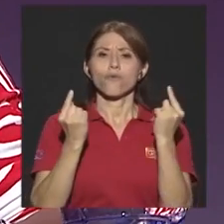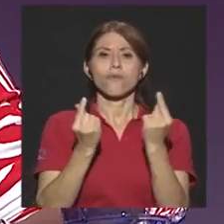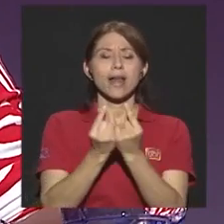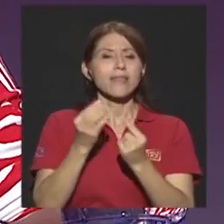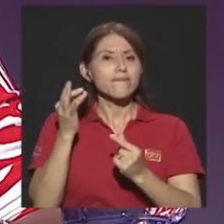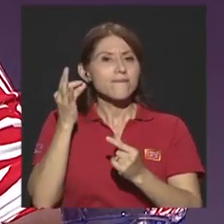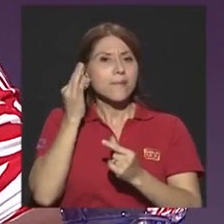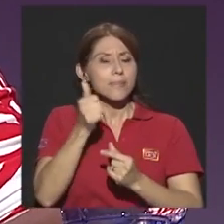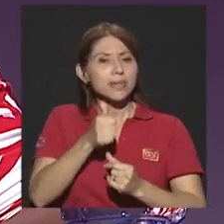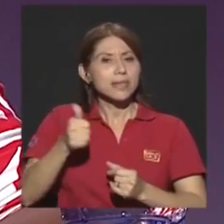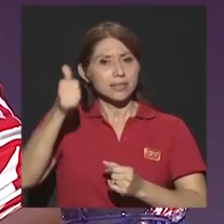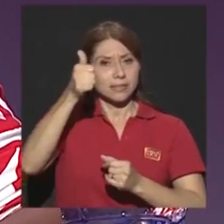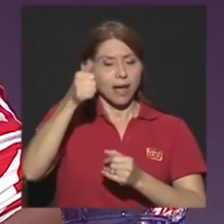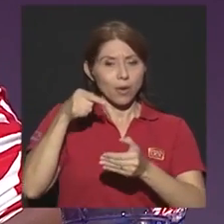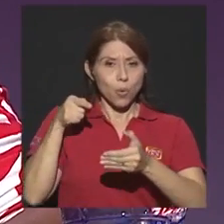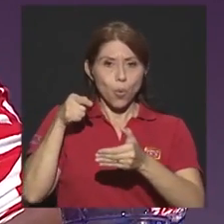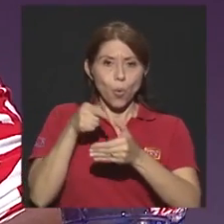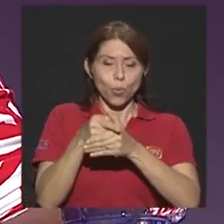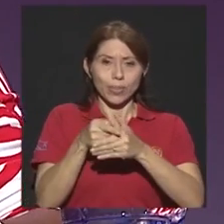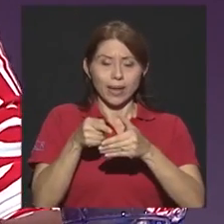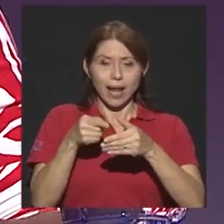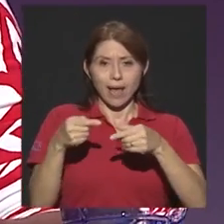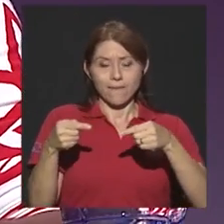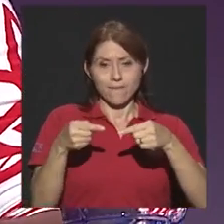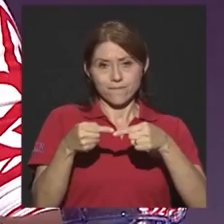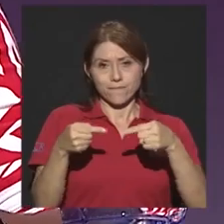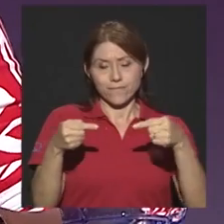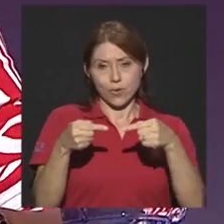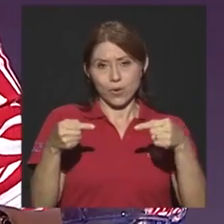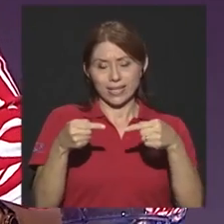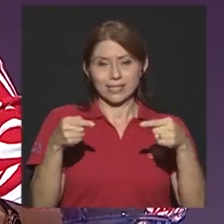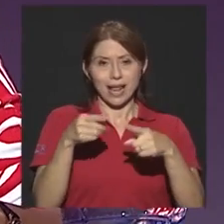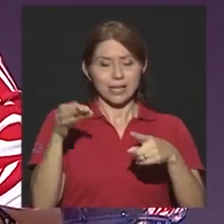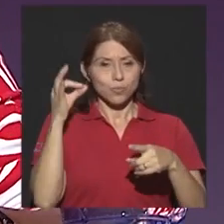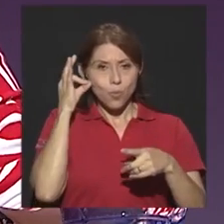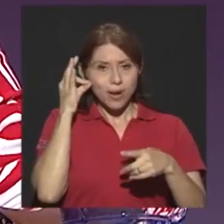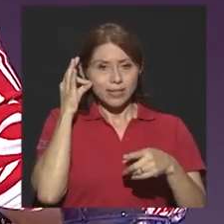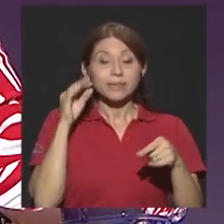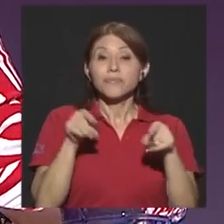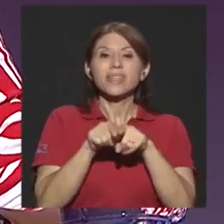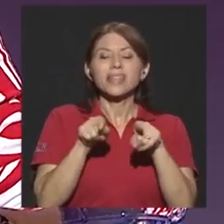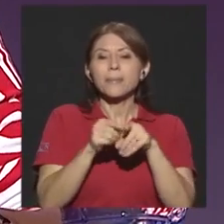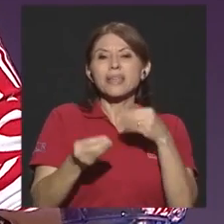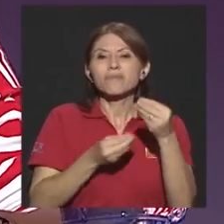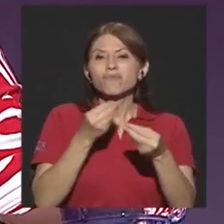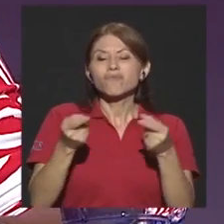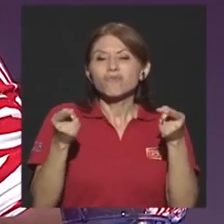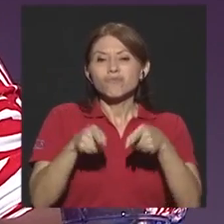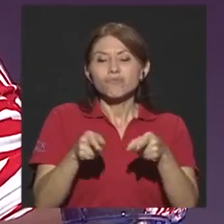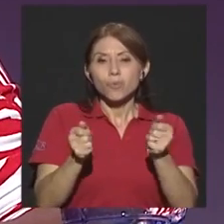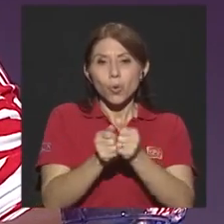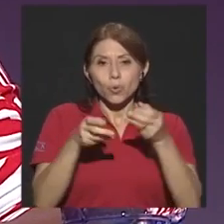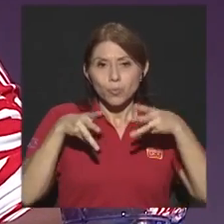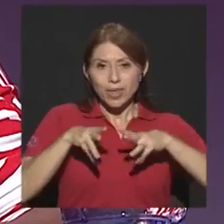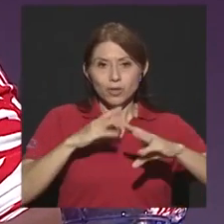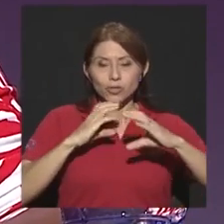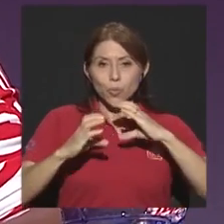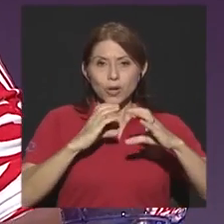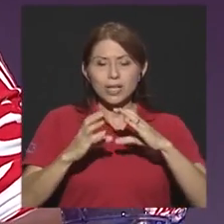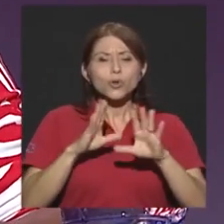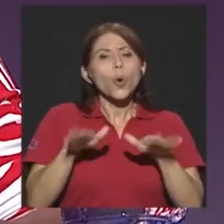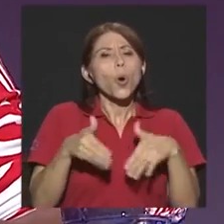las mujeres. Y un tercer aspecto es el tratamiento de los medios de comunicación de la información de esta